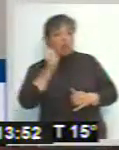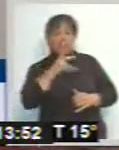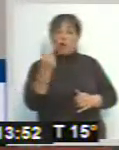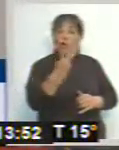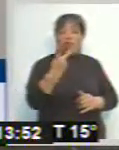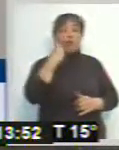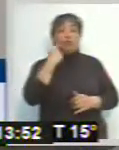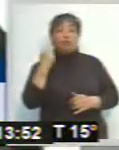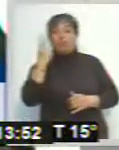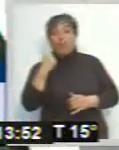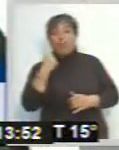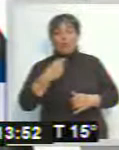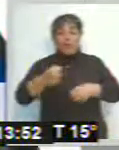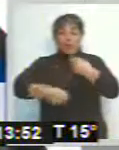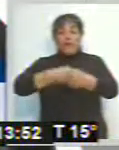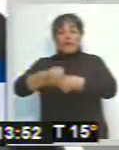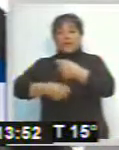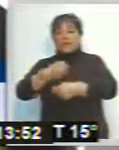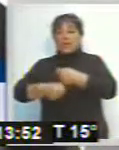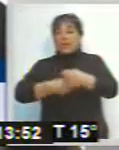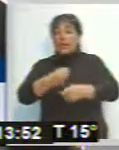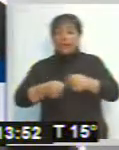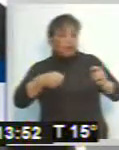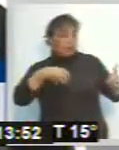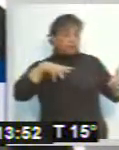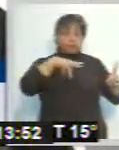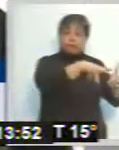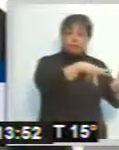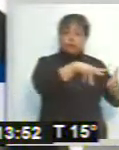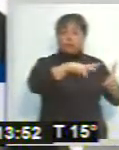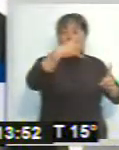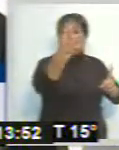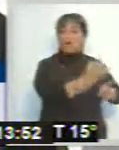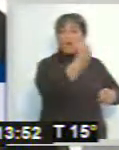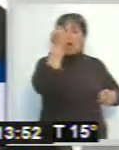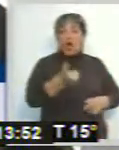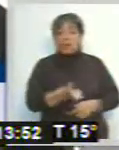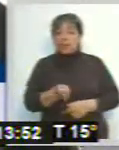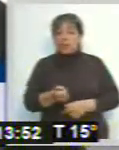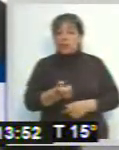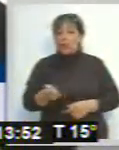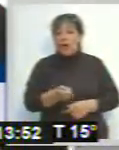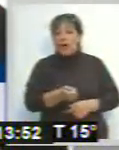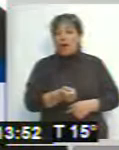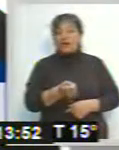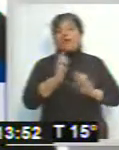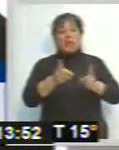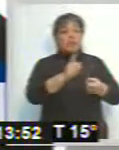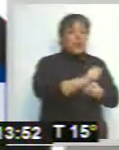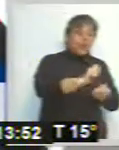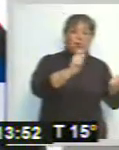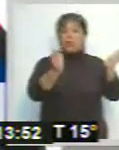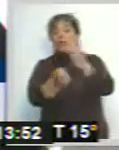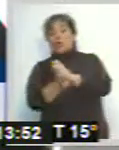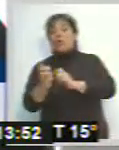hombres, quienes a bordo de una bicicleta lo intimaron, le sustrajeron su celular, lo habrían trasladado